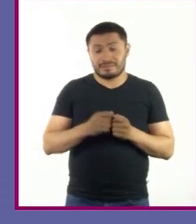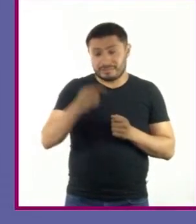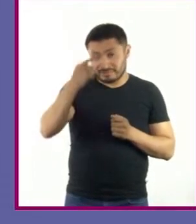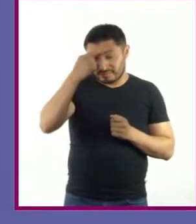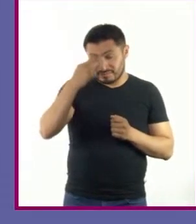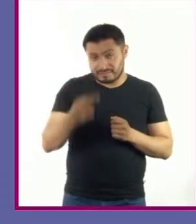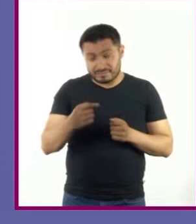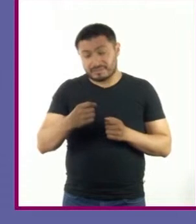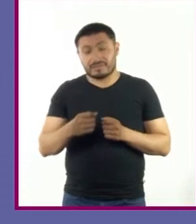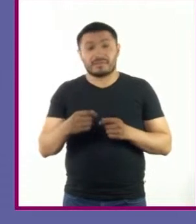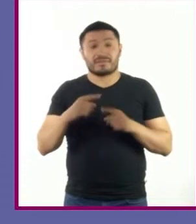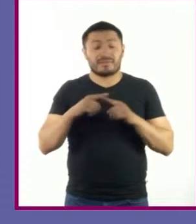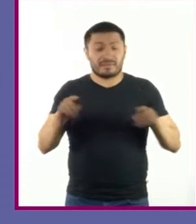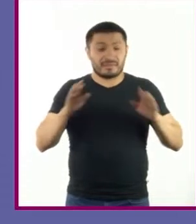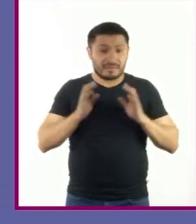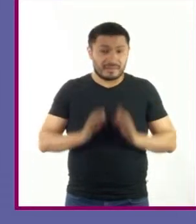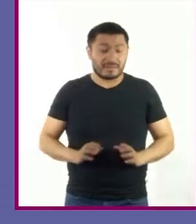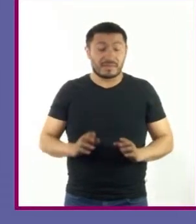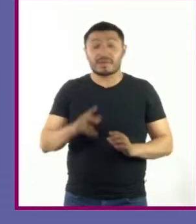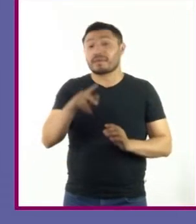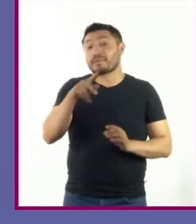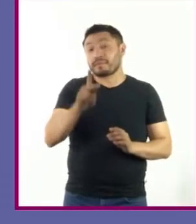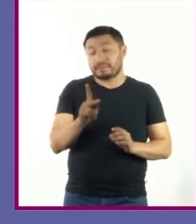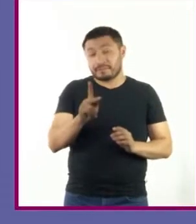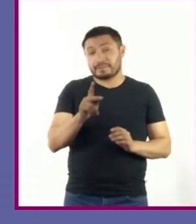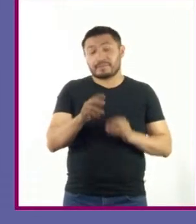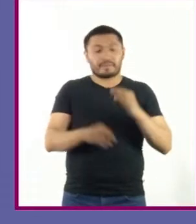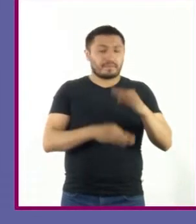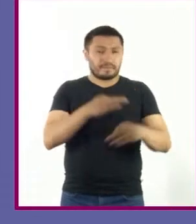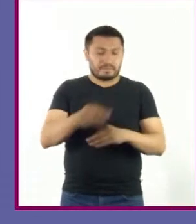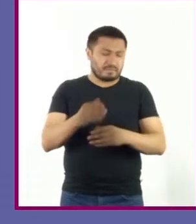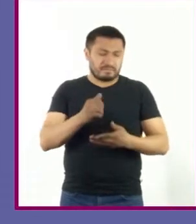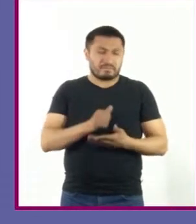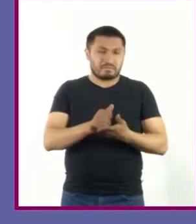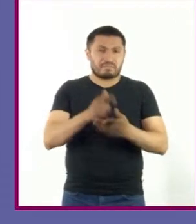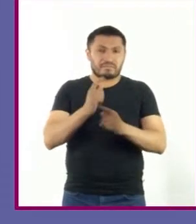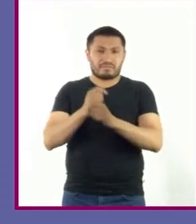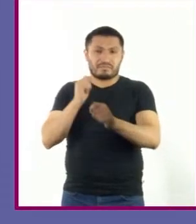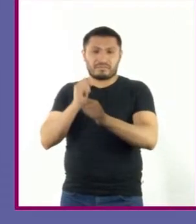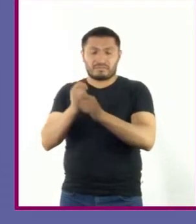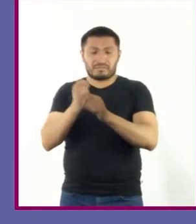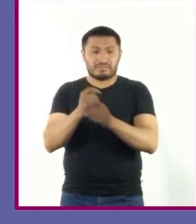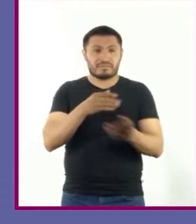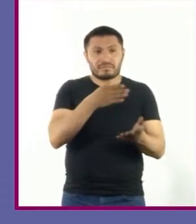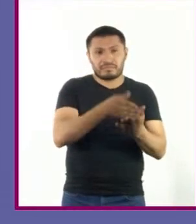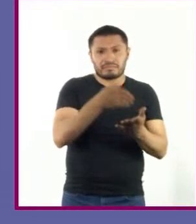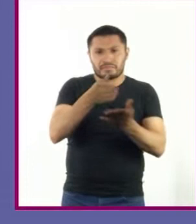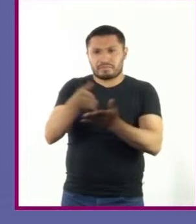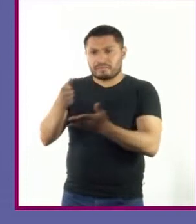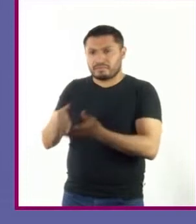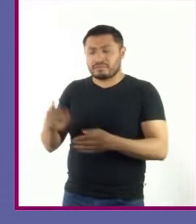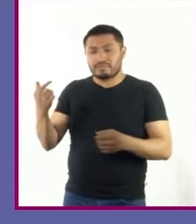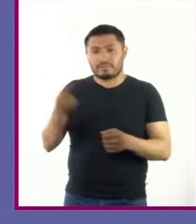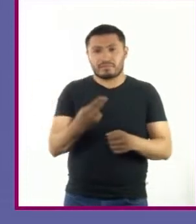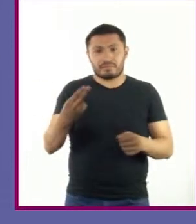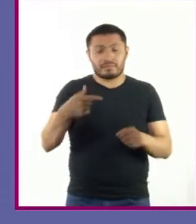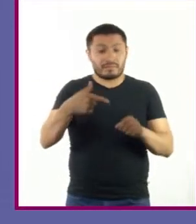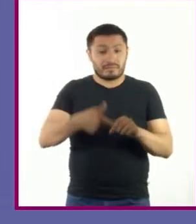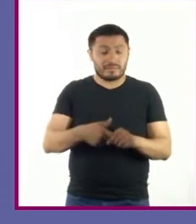cada tipo de cuerpo. Pero sin embargo, todas te permiten transportarte a todos lados sin necesidad de gasolina o